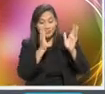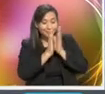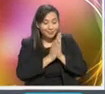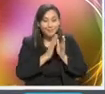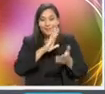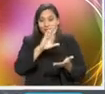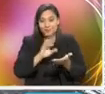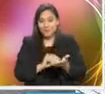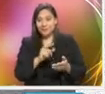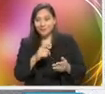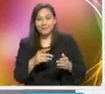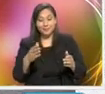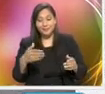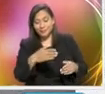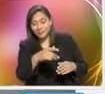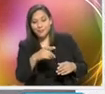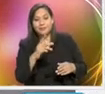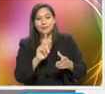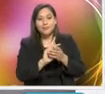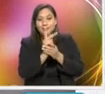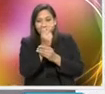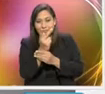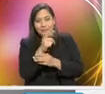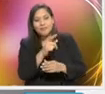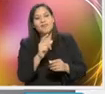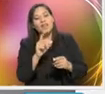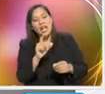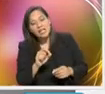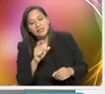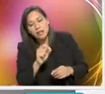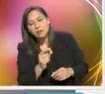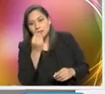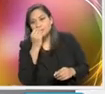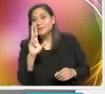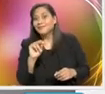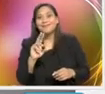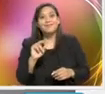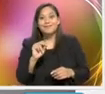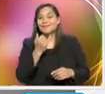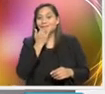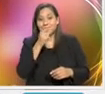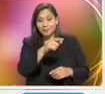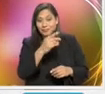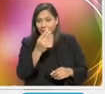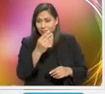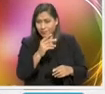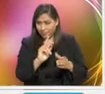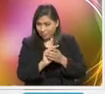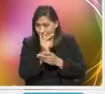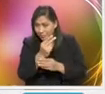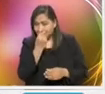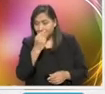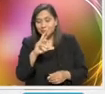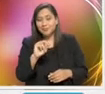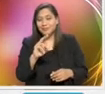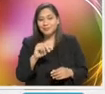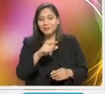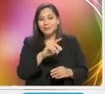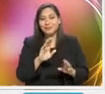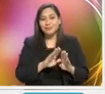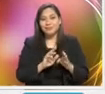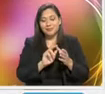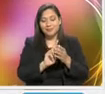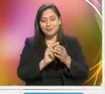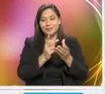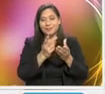pues, tengo al pez ahí, tengo la planta, y entonces el pez come de la planta. No, señoras, señores, estos peces no comen de las plantas, sobre todo estas que son anturios,